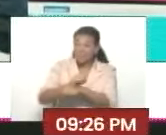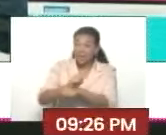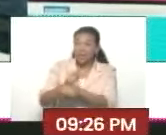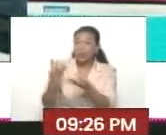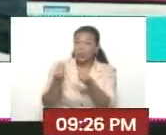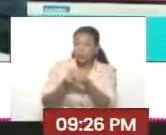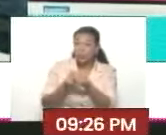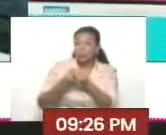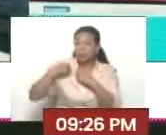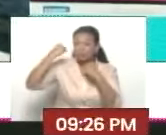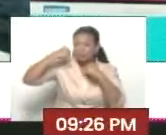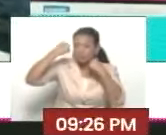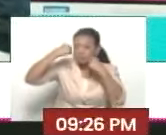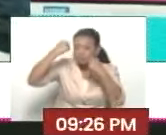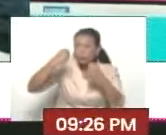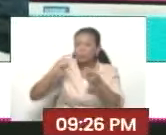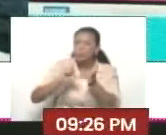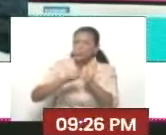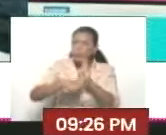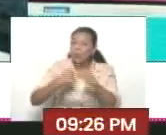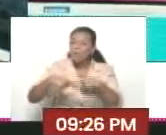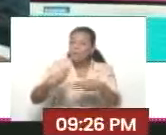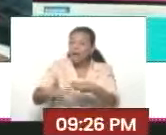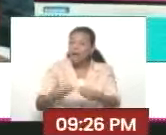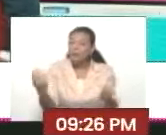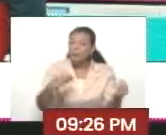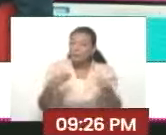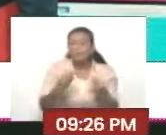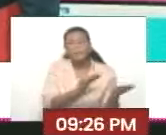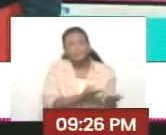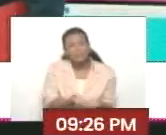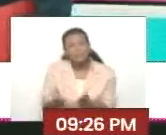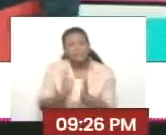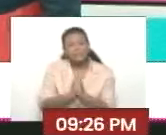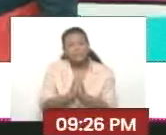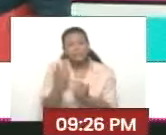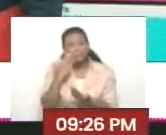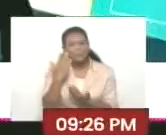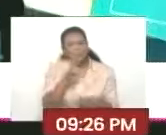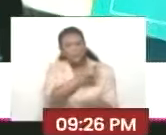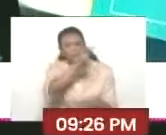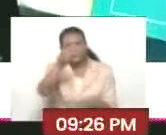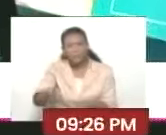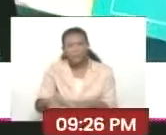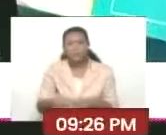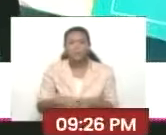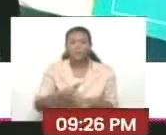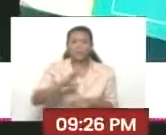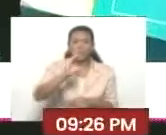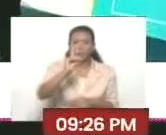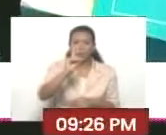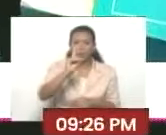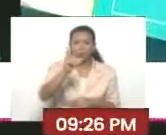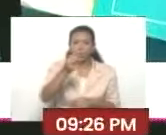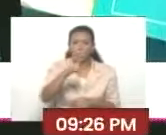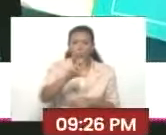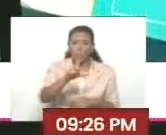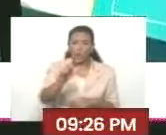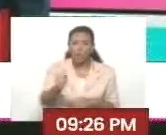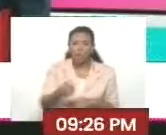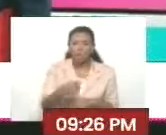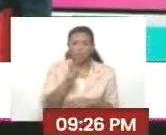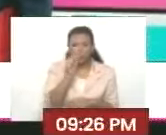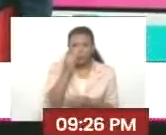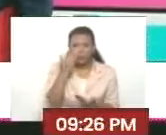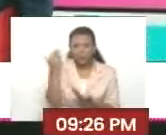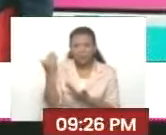los guerreros de La Vega y después mucho más. Bueno, bienvenida. Gracias. Pasa por acá, Douglas. ¿Qué dice Douglas? Mucho gusto, presidente. Mucho